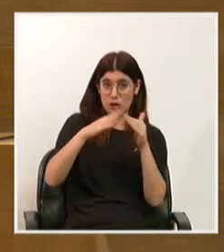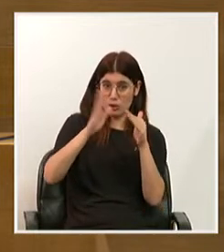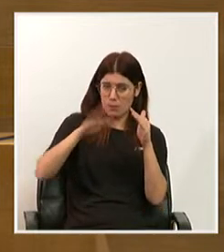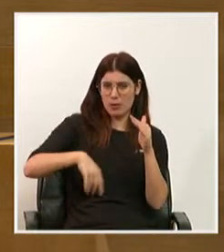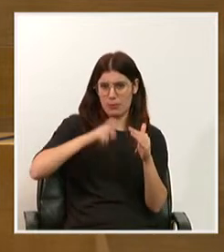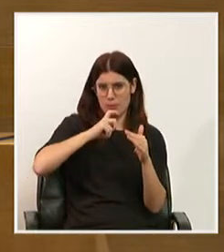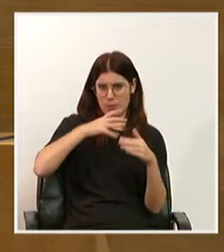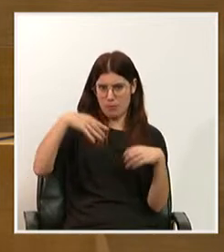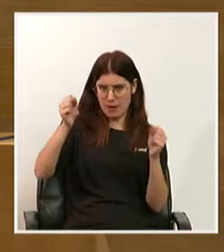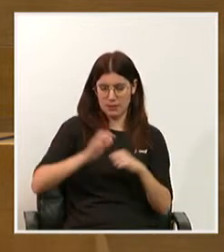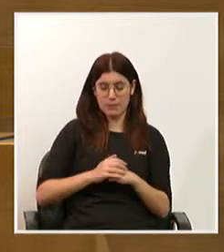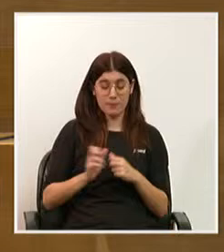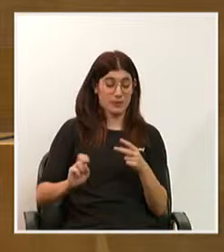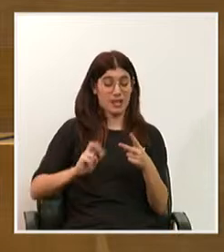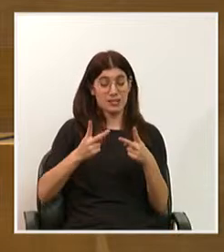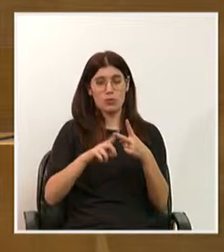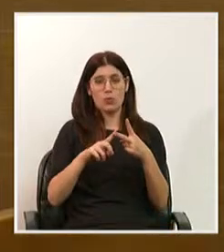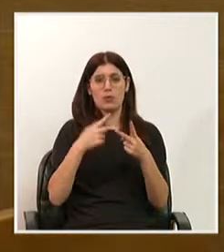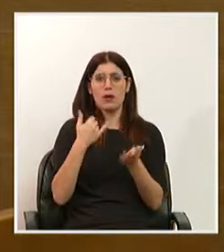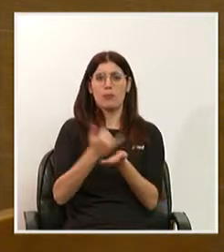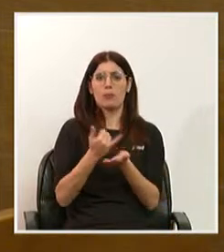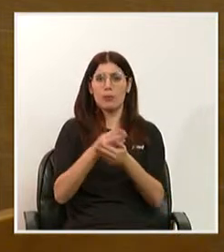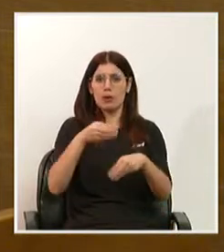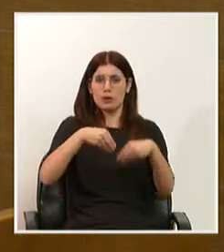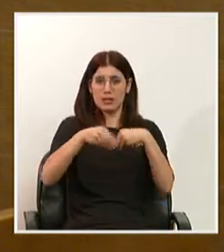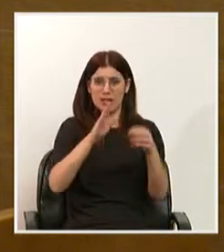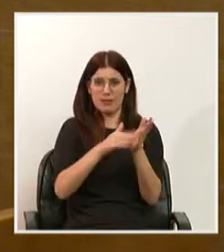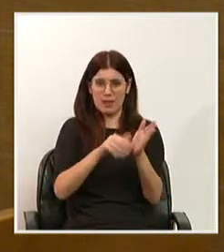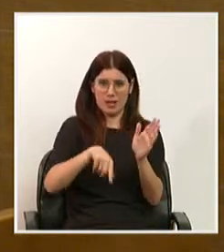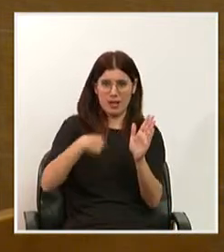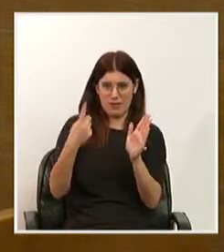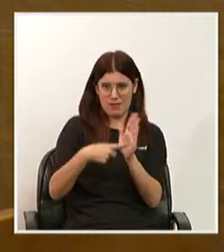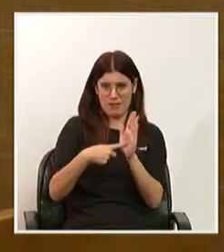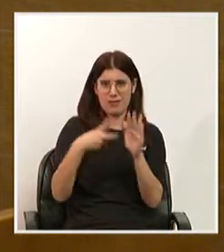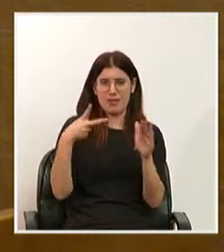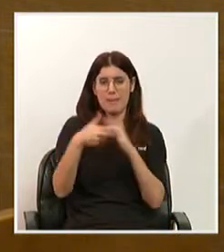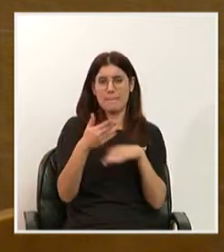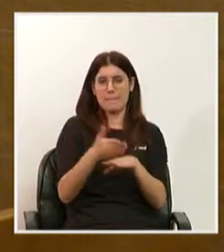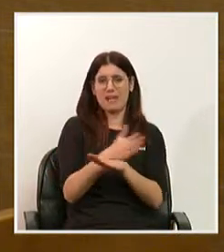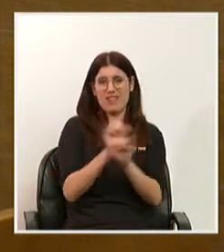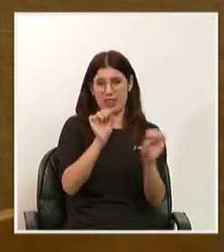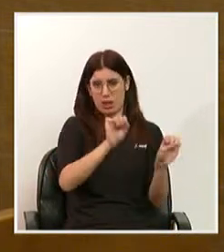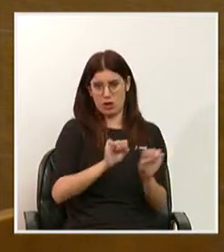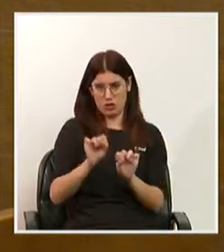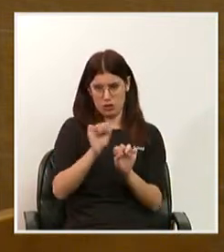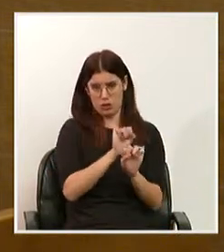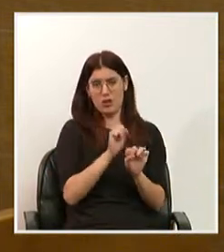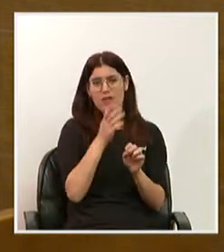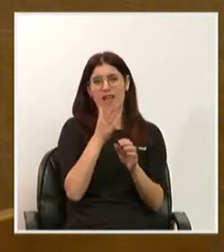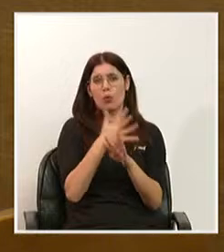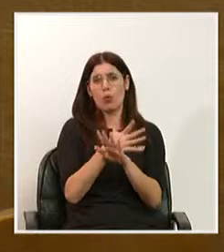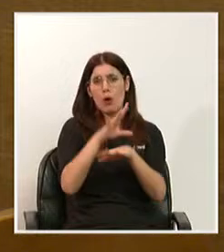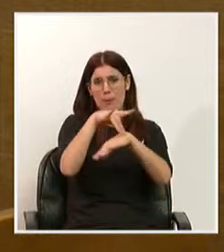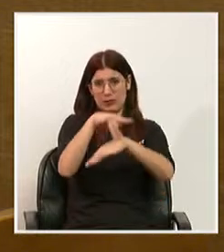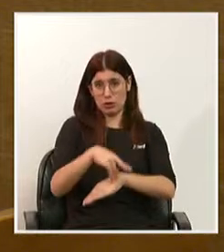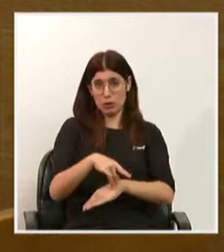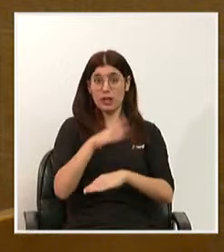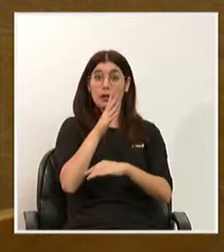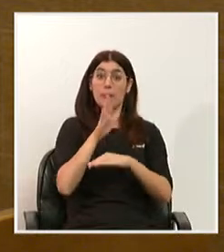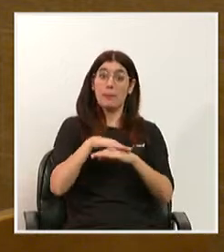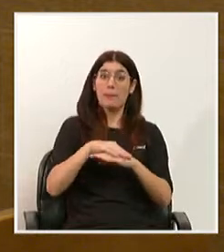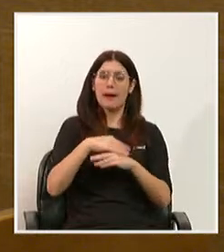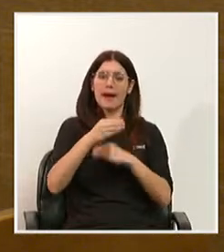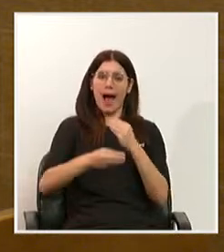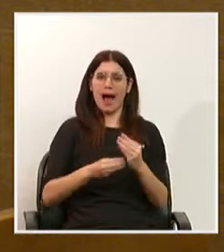la segunda se ha aprobado la estrategia valenciana integral de prevención y tratamiento del juego patológico a partir de la cual se elaborarán los planes de acción en